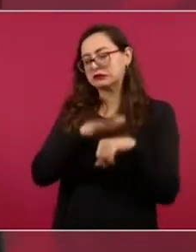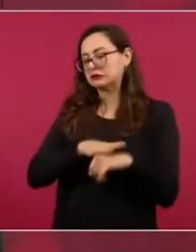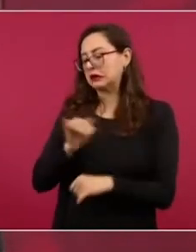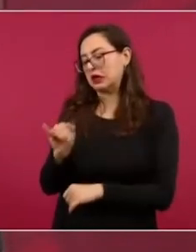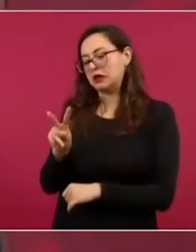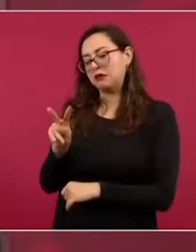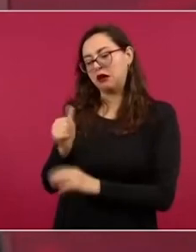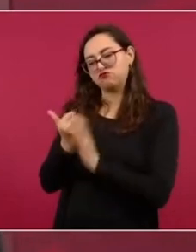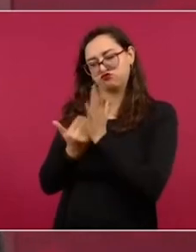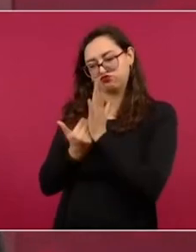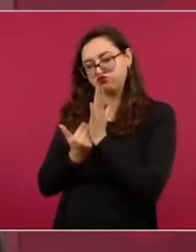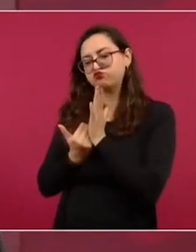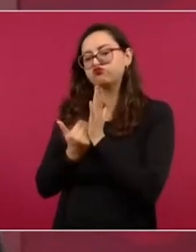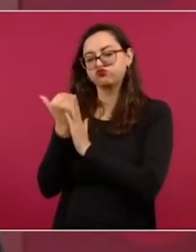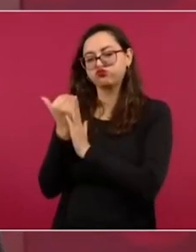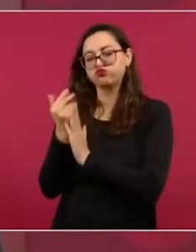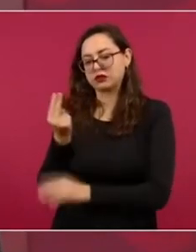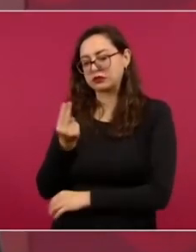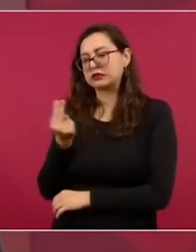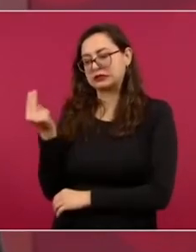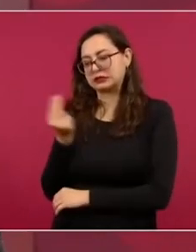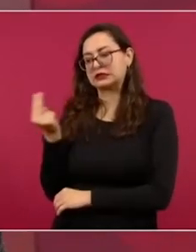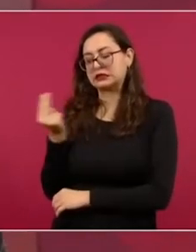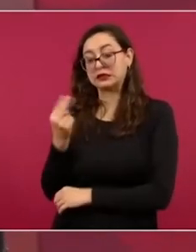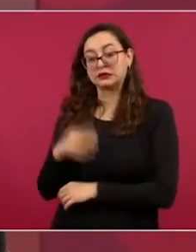Así, en su estilo,